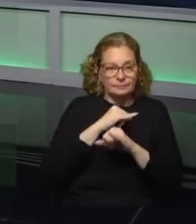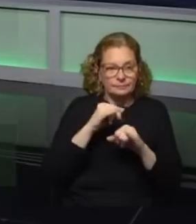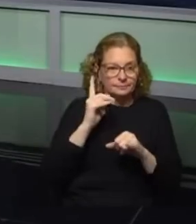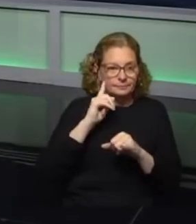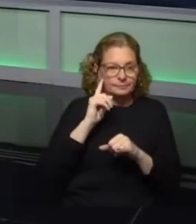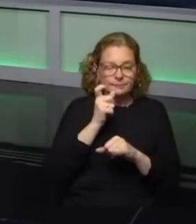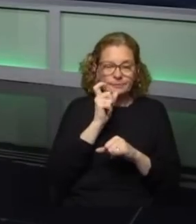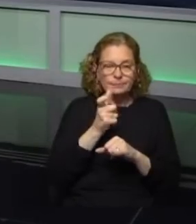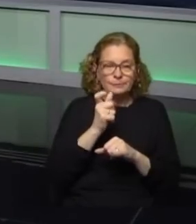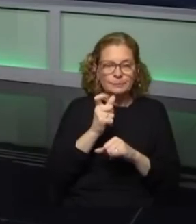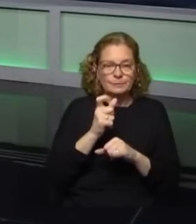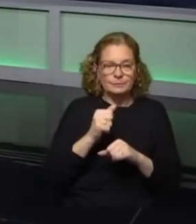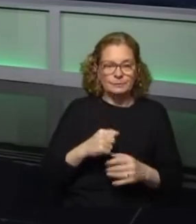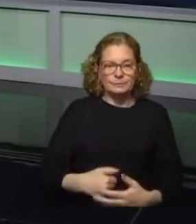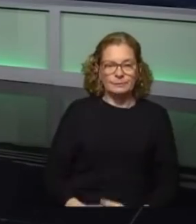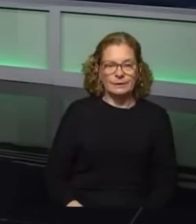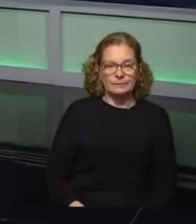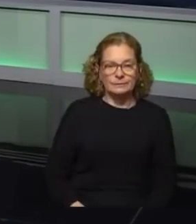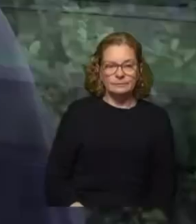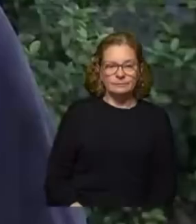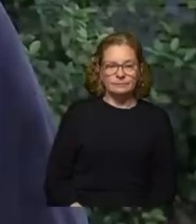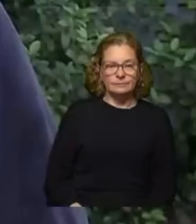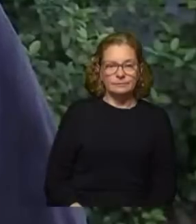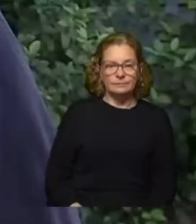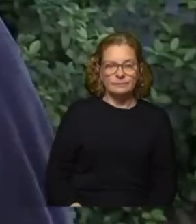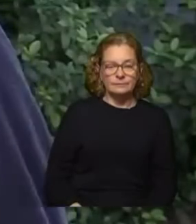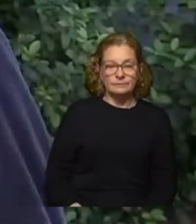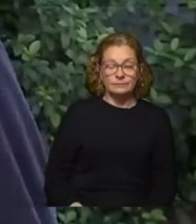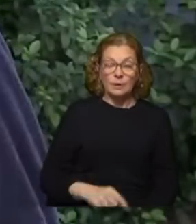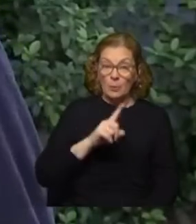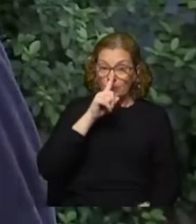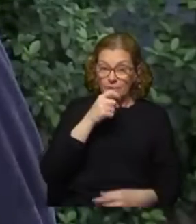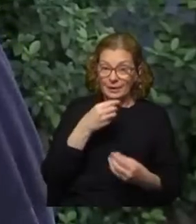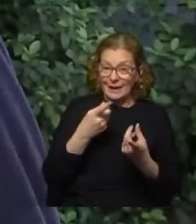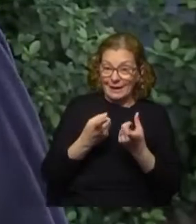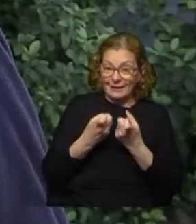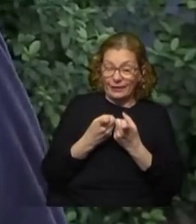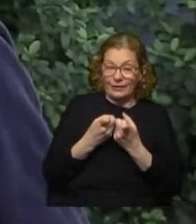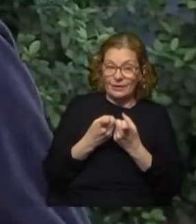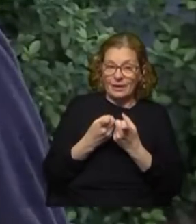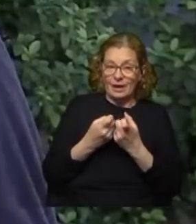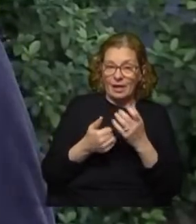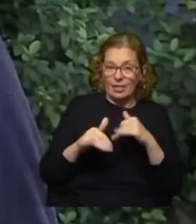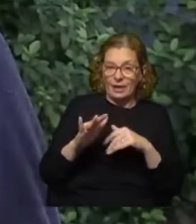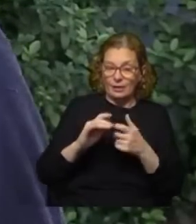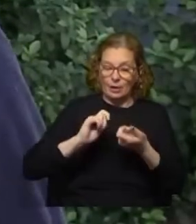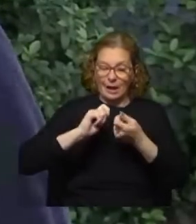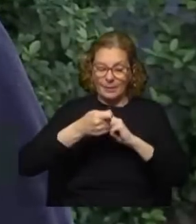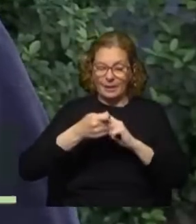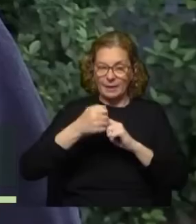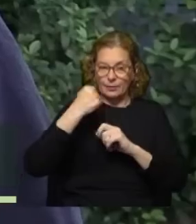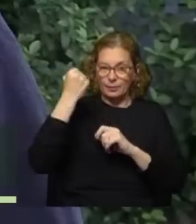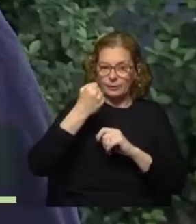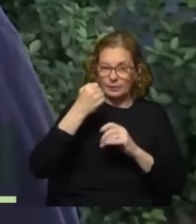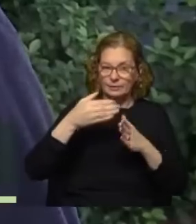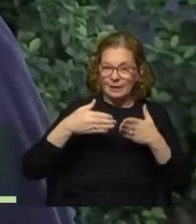escuchamos la palabra de Federico bordecillo Montevideo todavía necesita darle una vuelta de tuerca importante